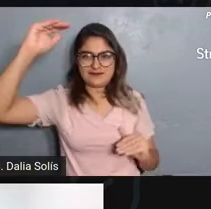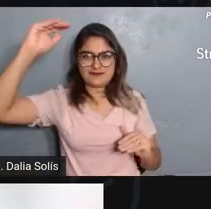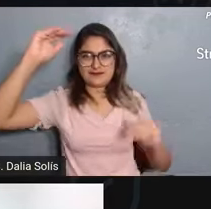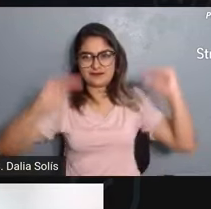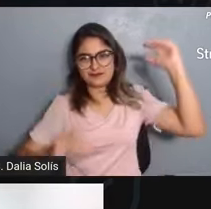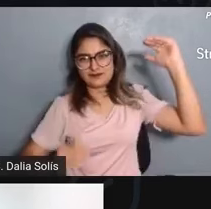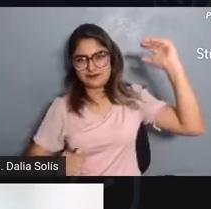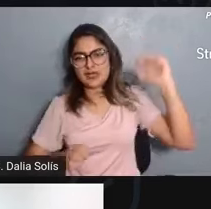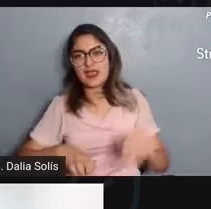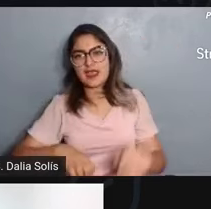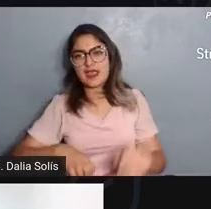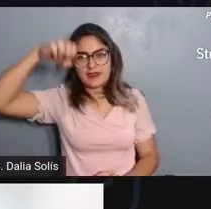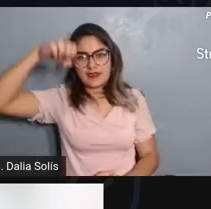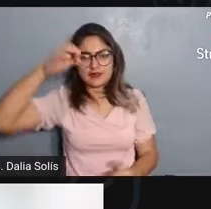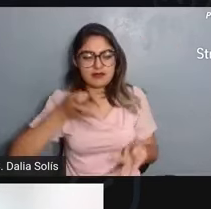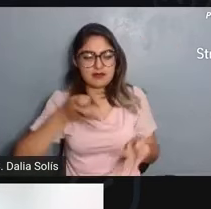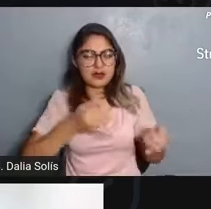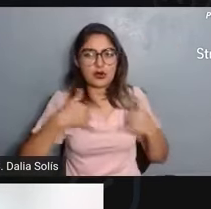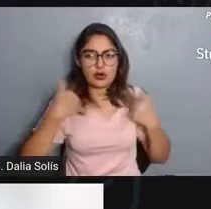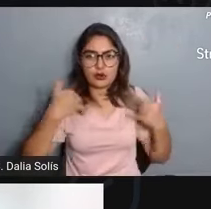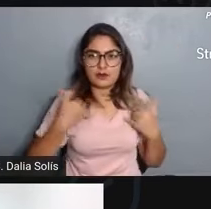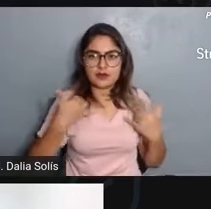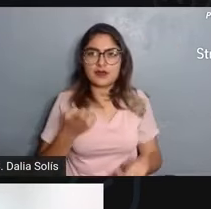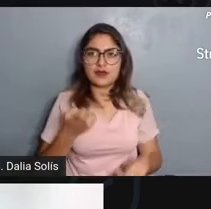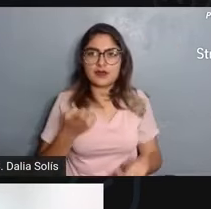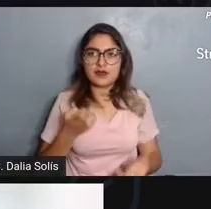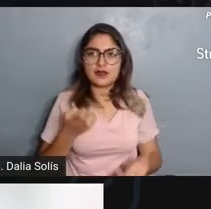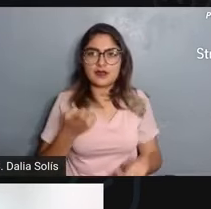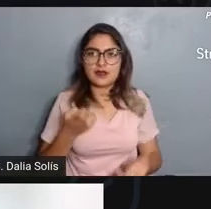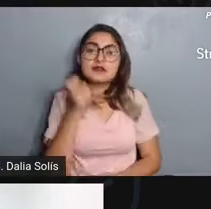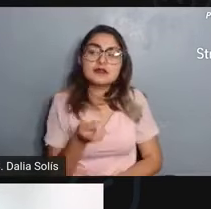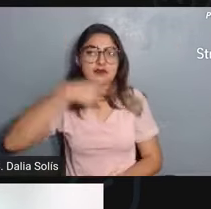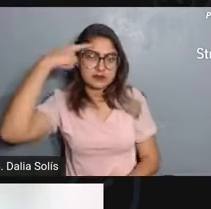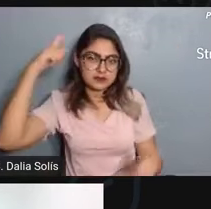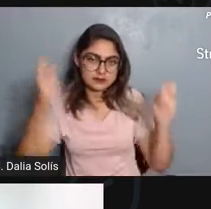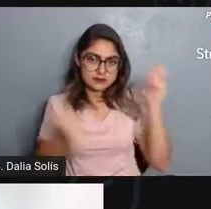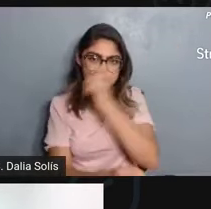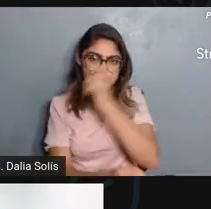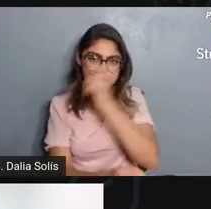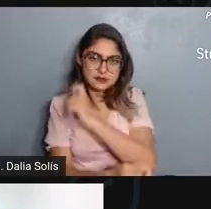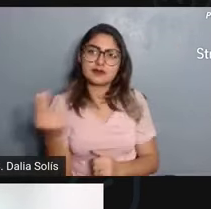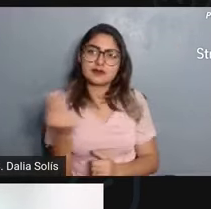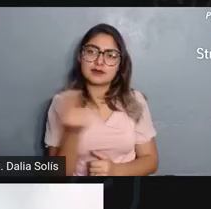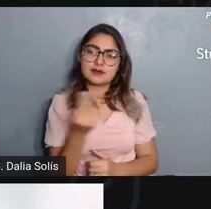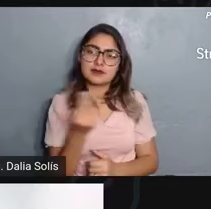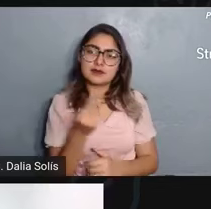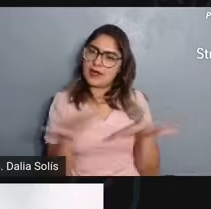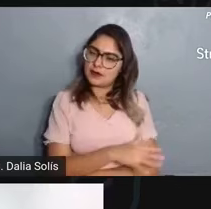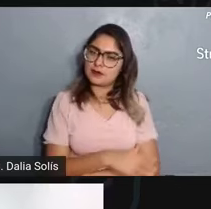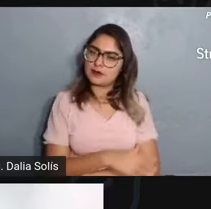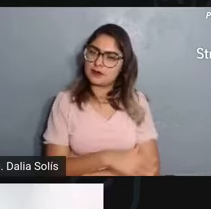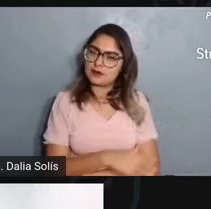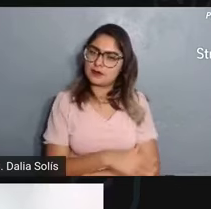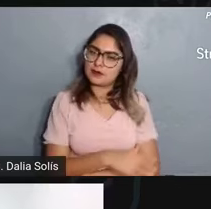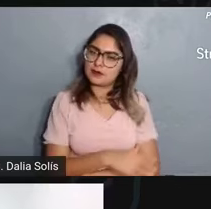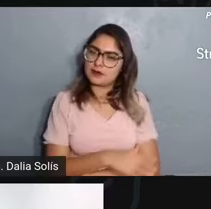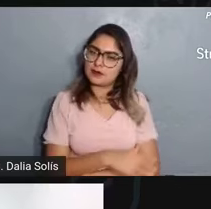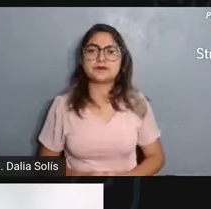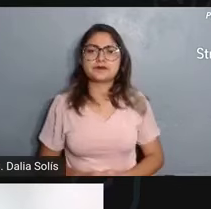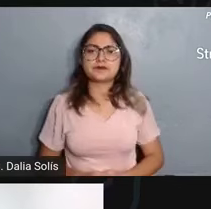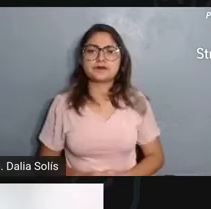cambiar todo este tipo de pensamiento. El siguiente elemento con el que entramos en el concepto de la sexualidad